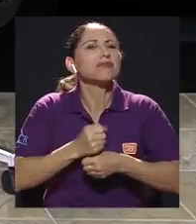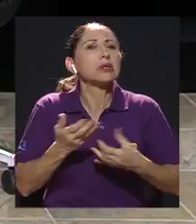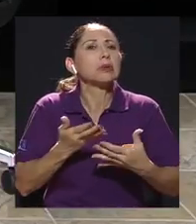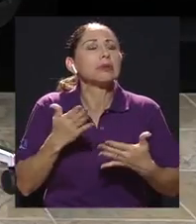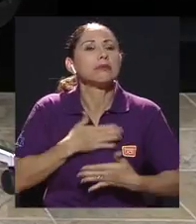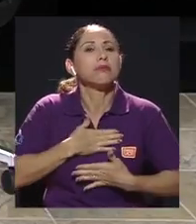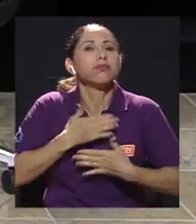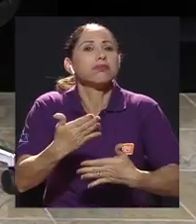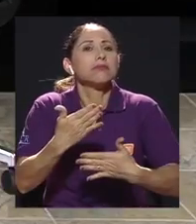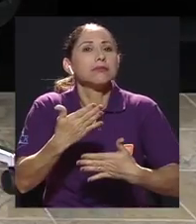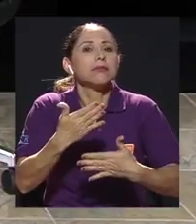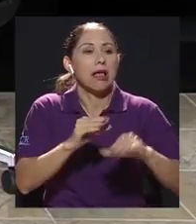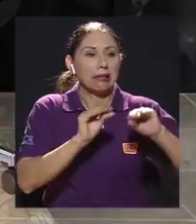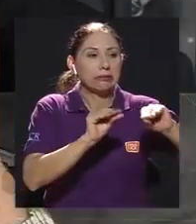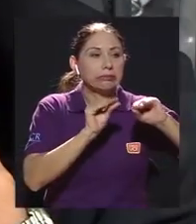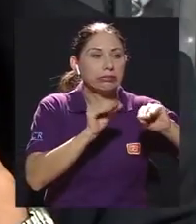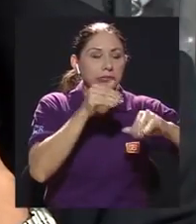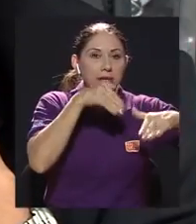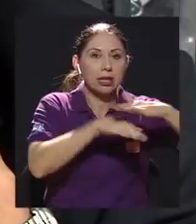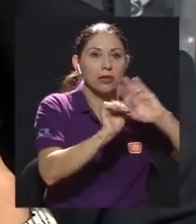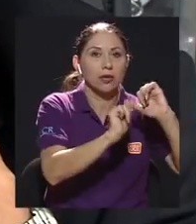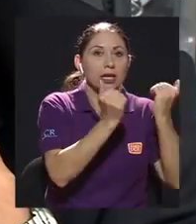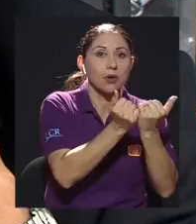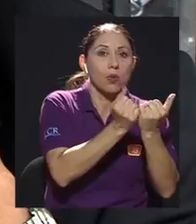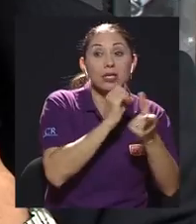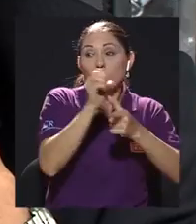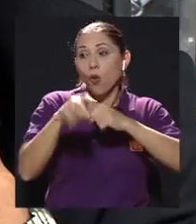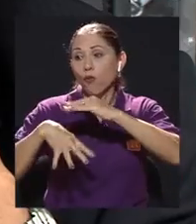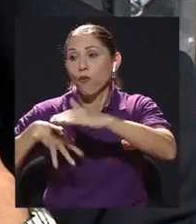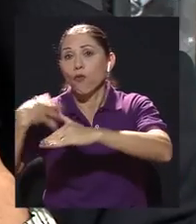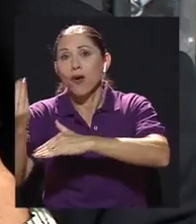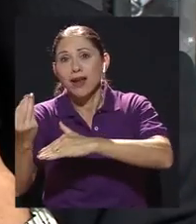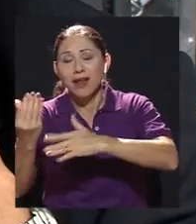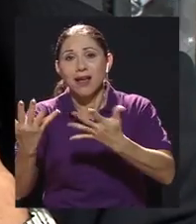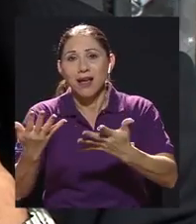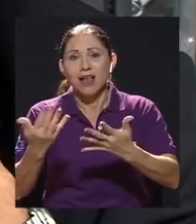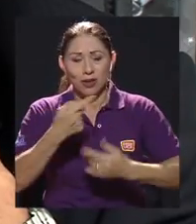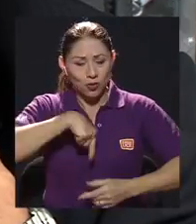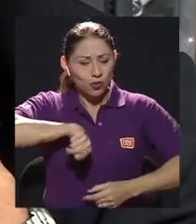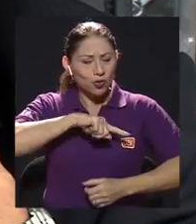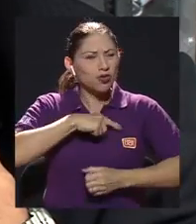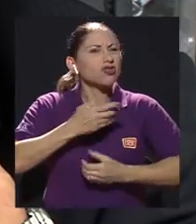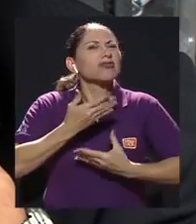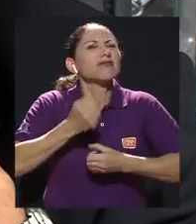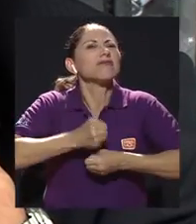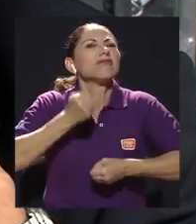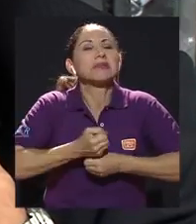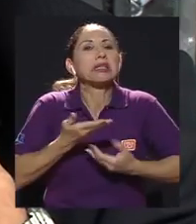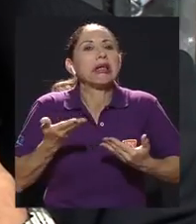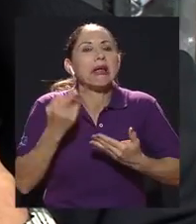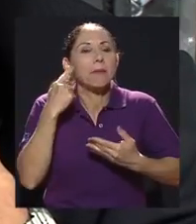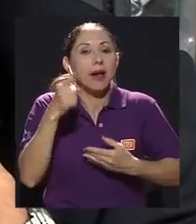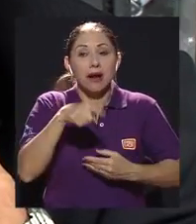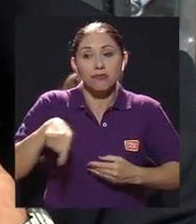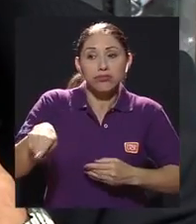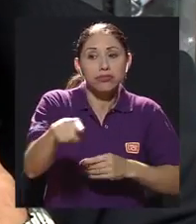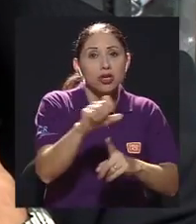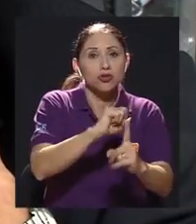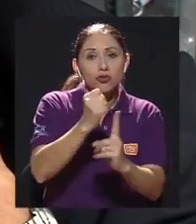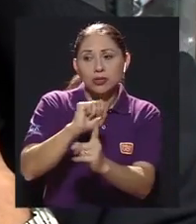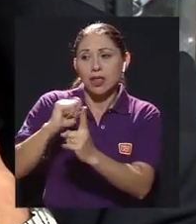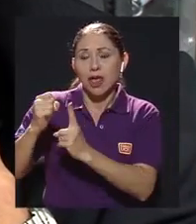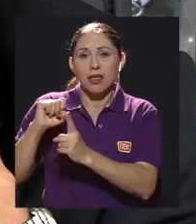tanto dentro de las aulas como fuera de ellas, cuál es el aporte que estamos entregando a las sociedades. Y cuando